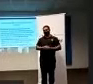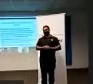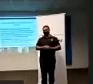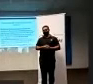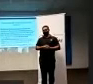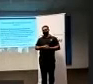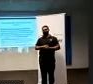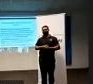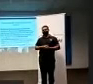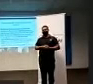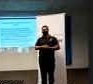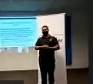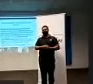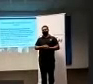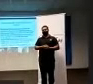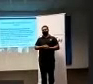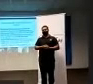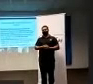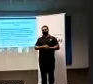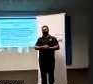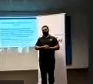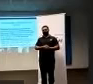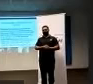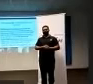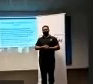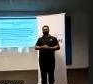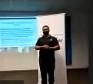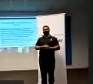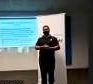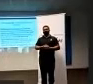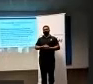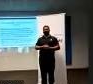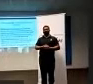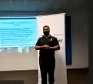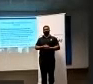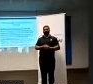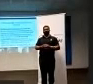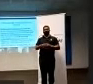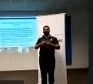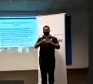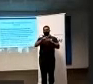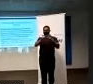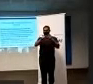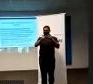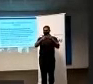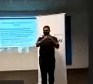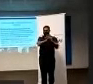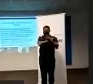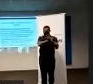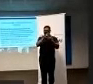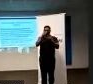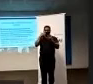COVID grave y pueden recibir esta vacuna. Hasta que no haya más información, no se recomienda la interrupción del tratamiento